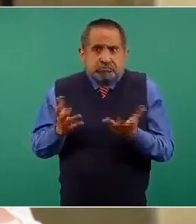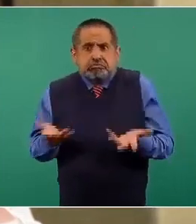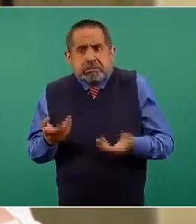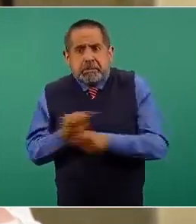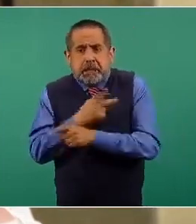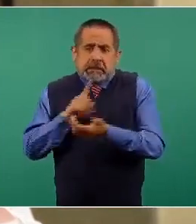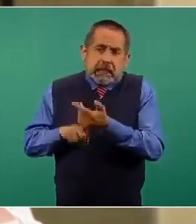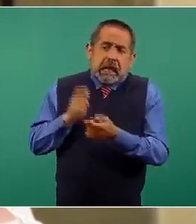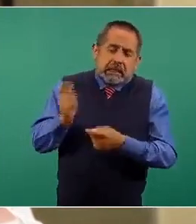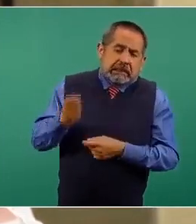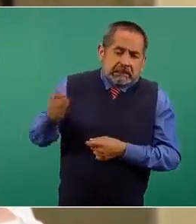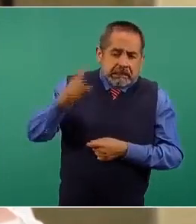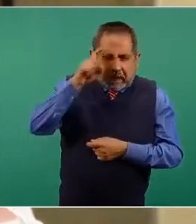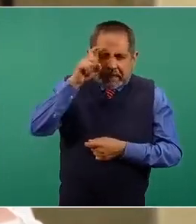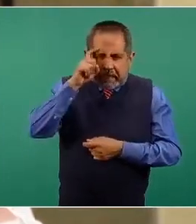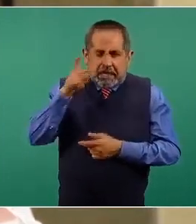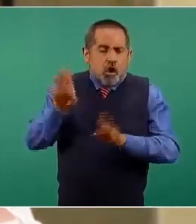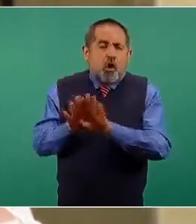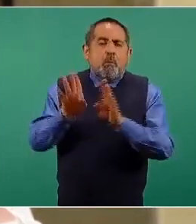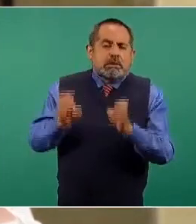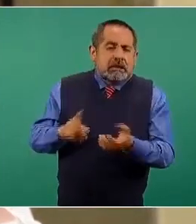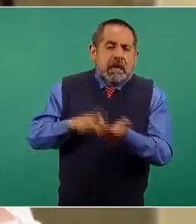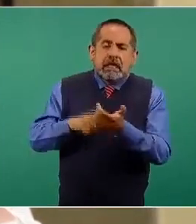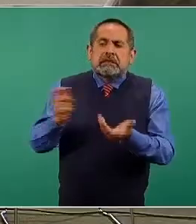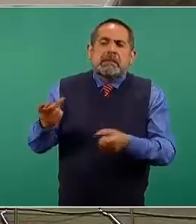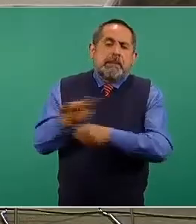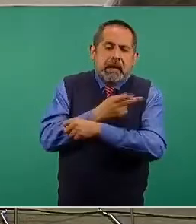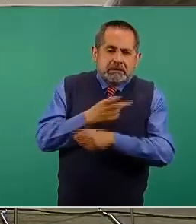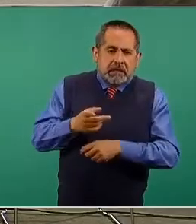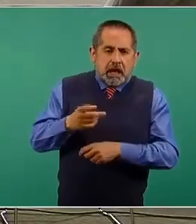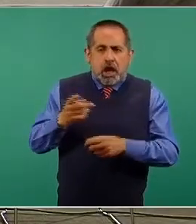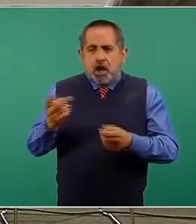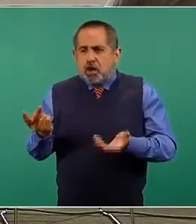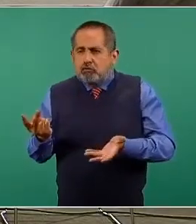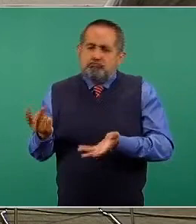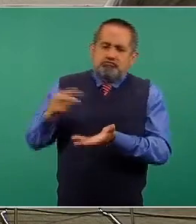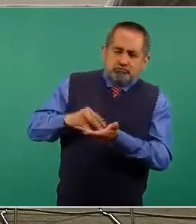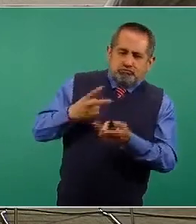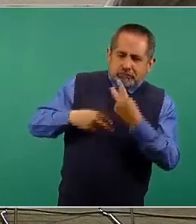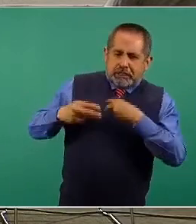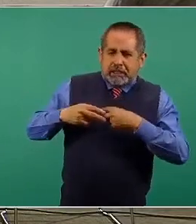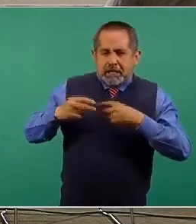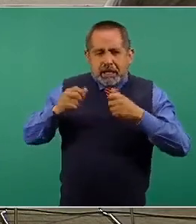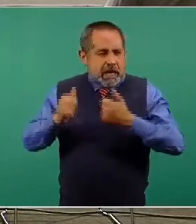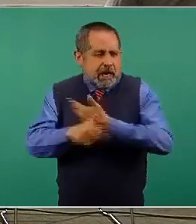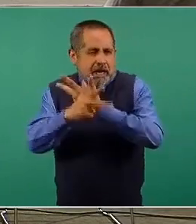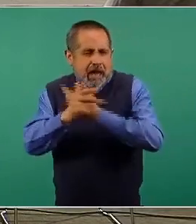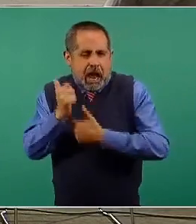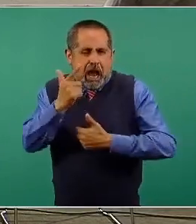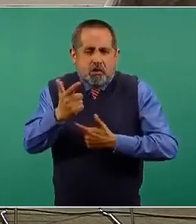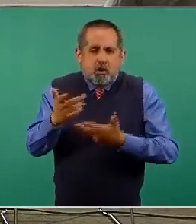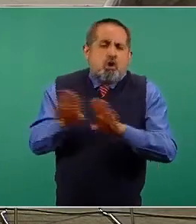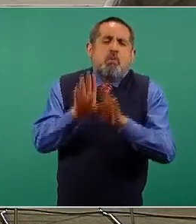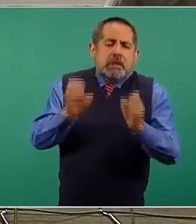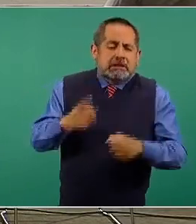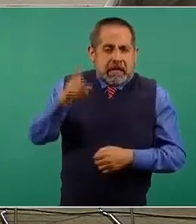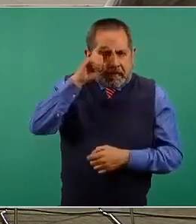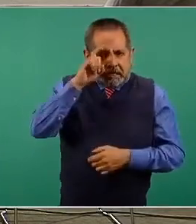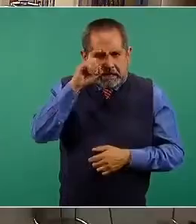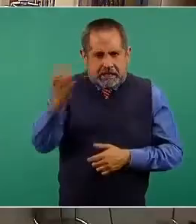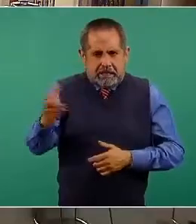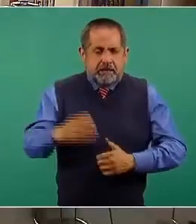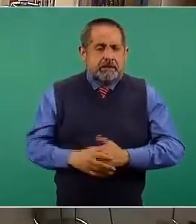va a ser el seguimiento que se le va a dar y en todo caso, cuándo se va a poder ya reincorporar, ya sea aunque sea vía virtual, a estas conferencias de prensa.